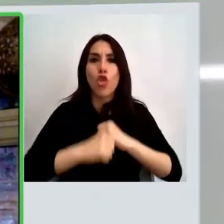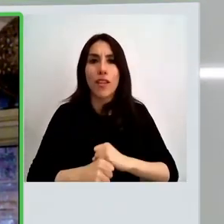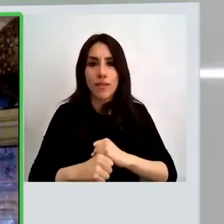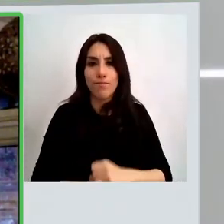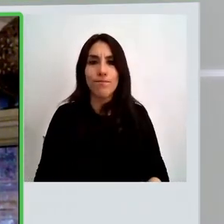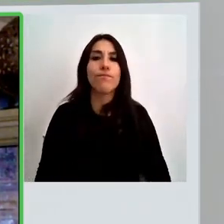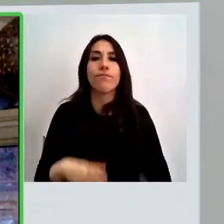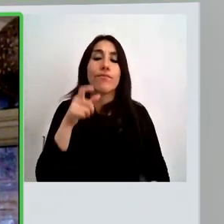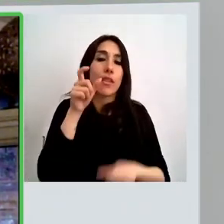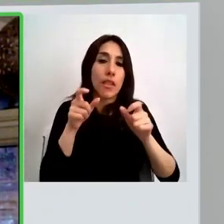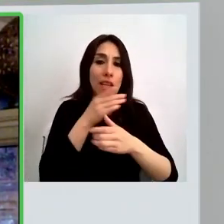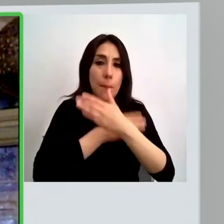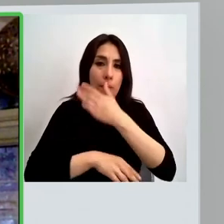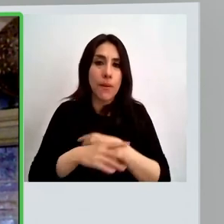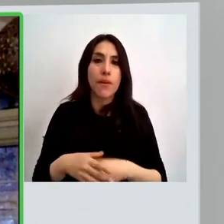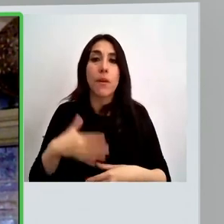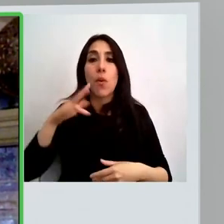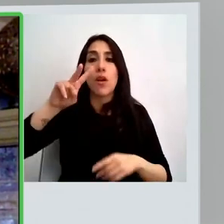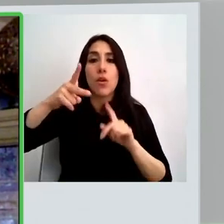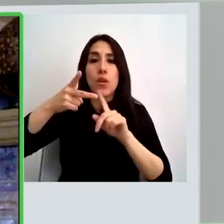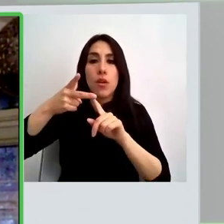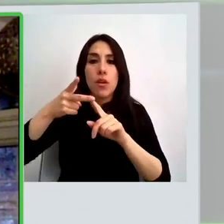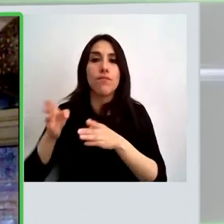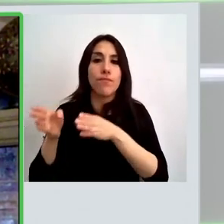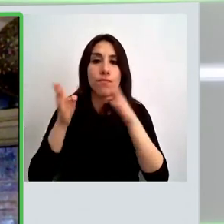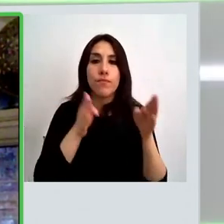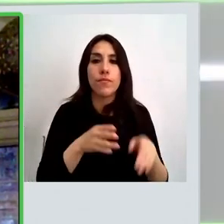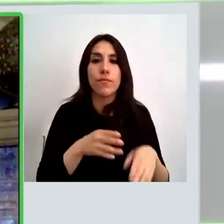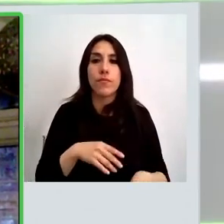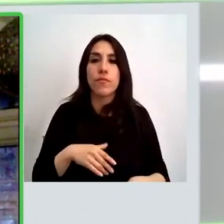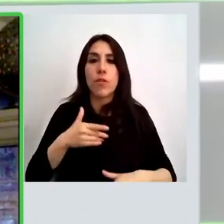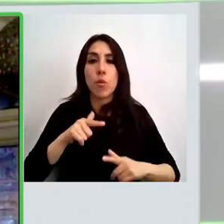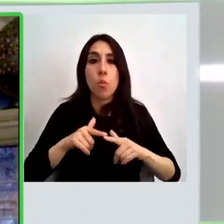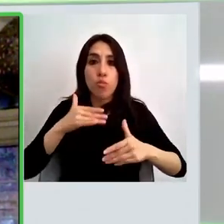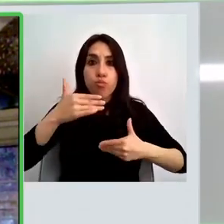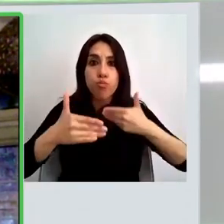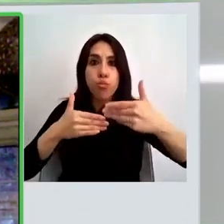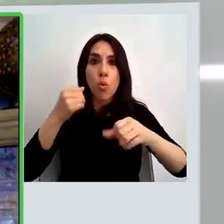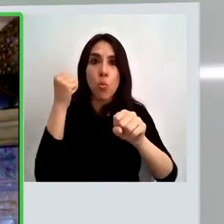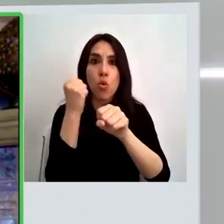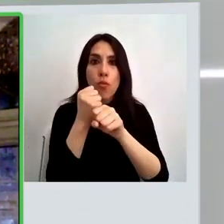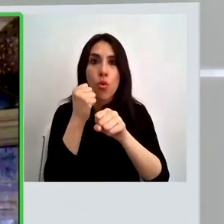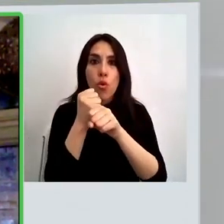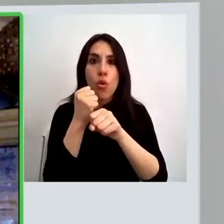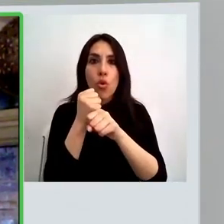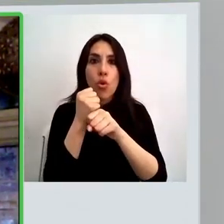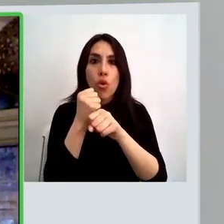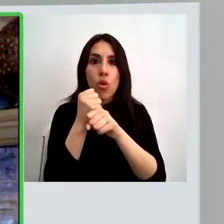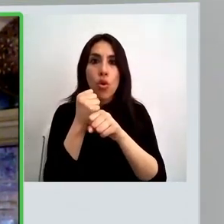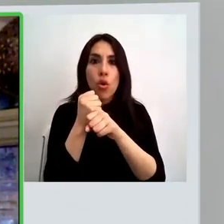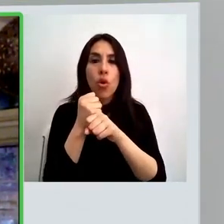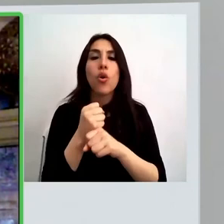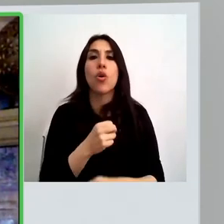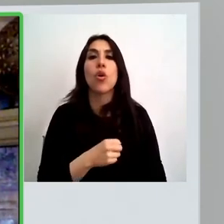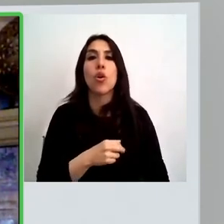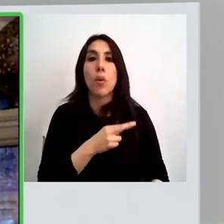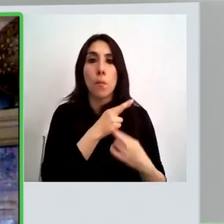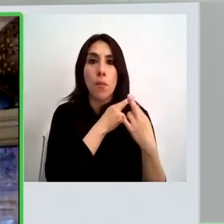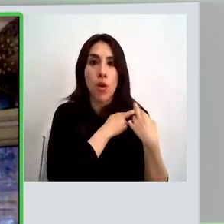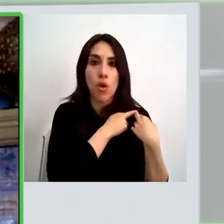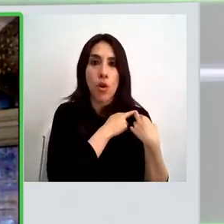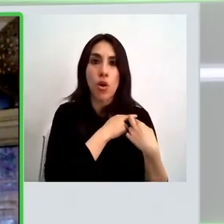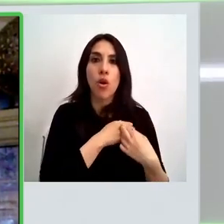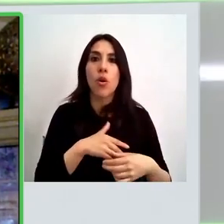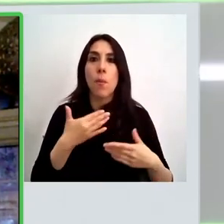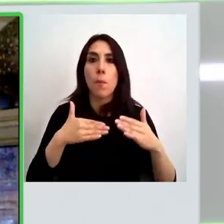un proceso en la que los trabajadores los empleadores manifiestan sus